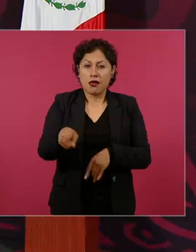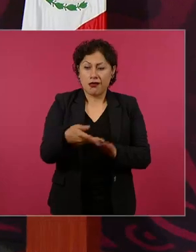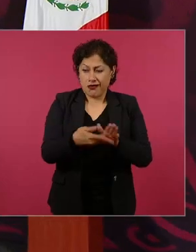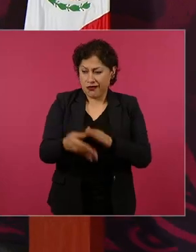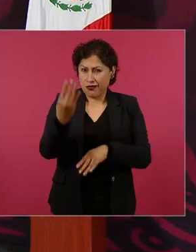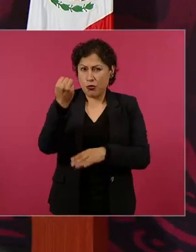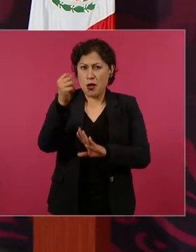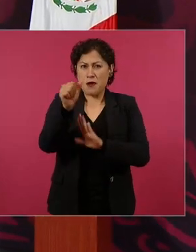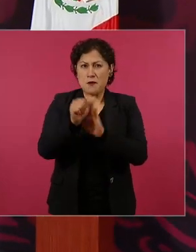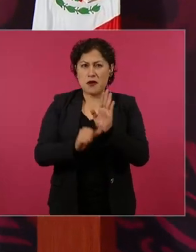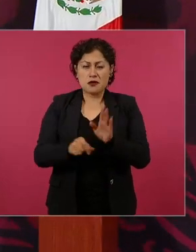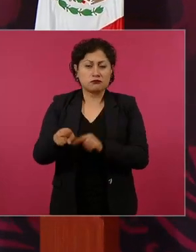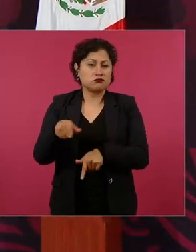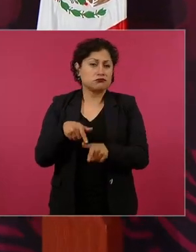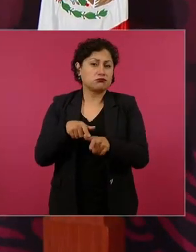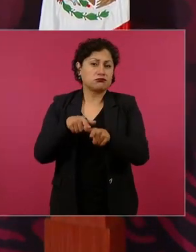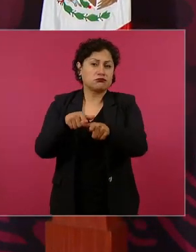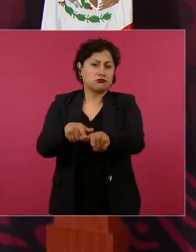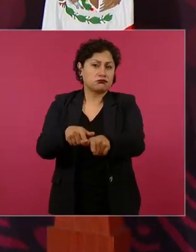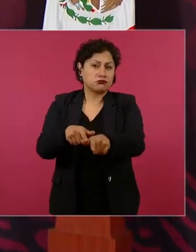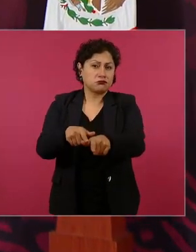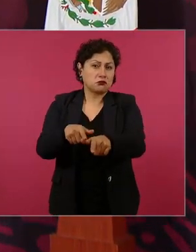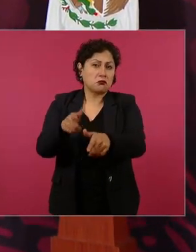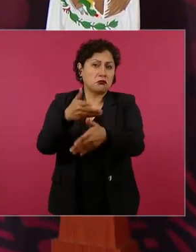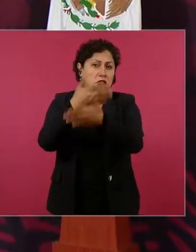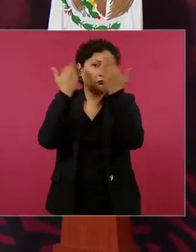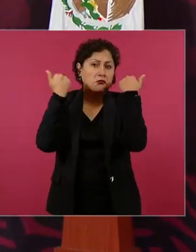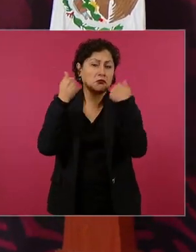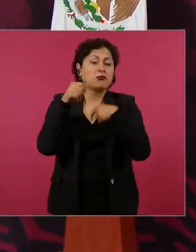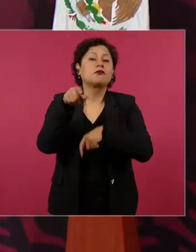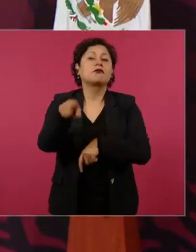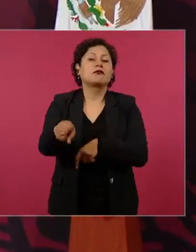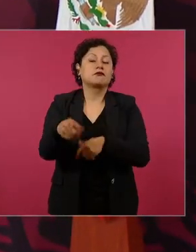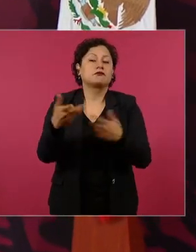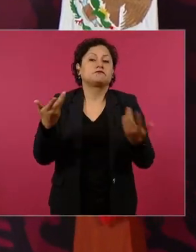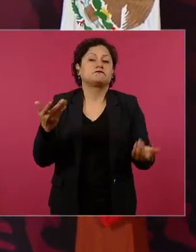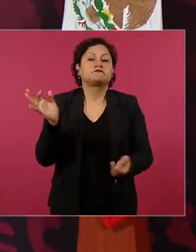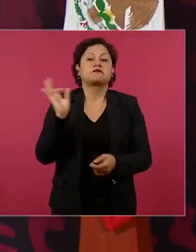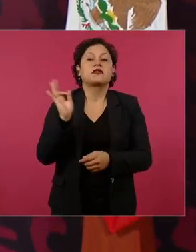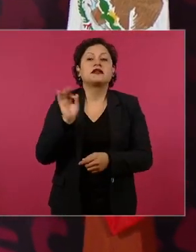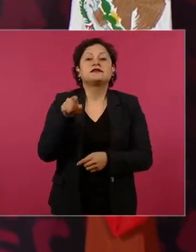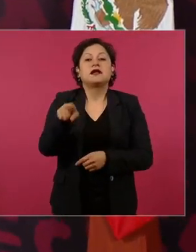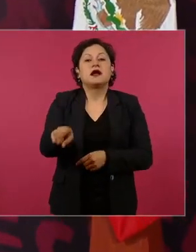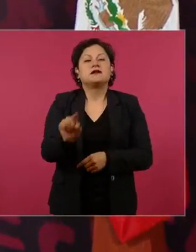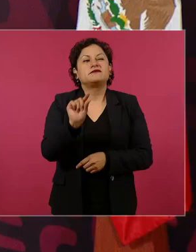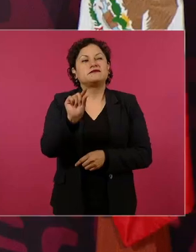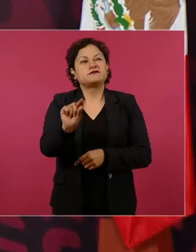más lo iba a tener ahí, a lo mejor esperando a que yo me fuera,